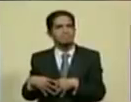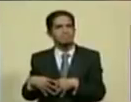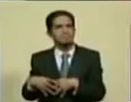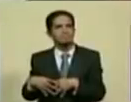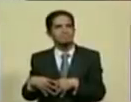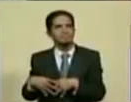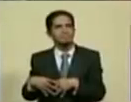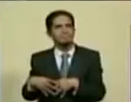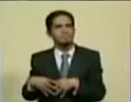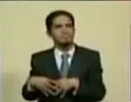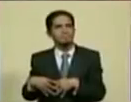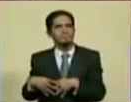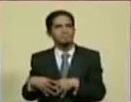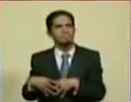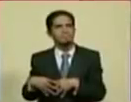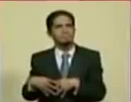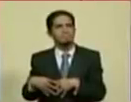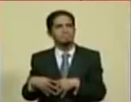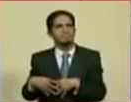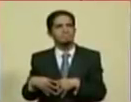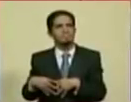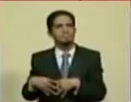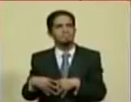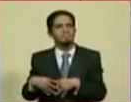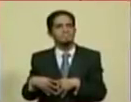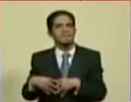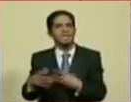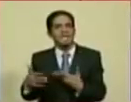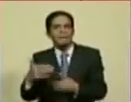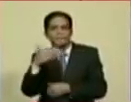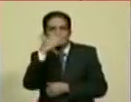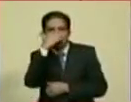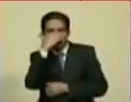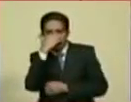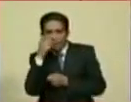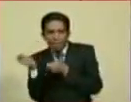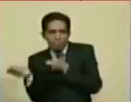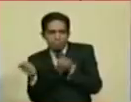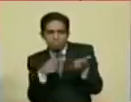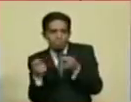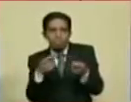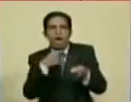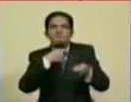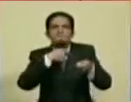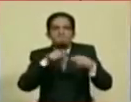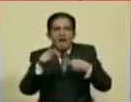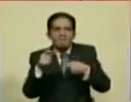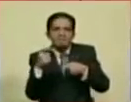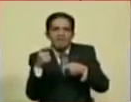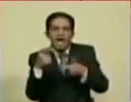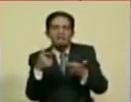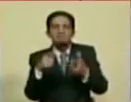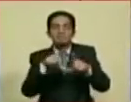que esté comprometida con el tráfico y la extracción del cono monetario hacia Colombia,